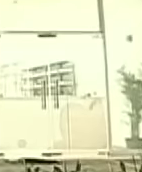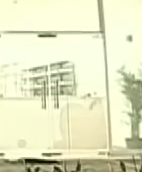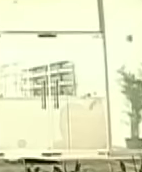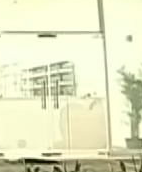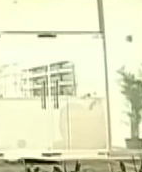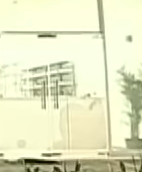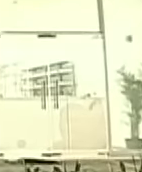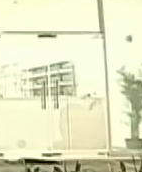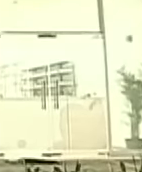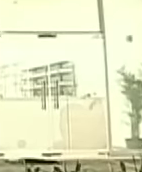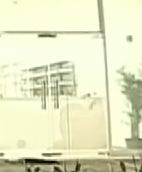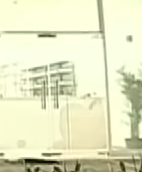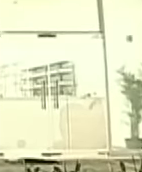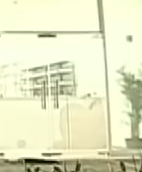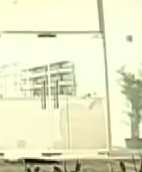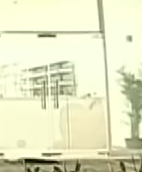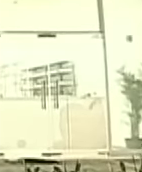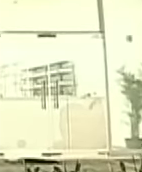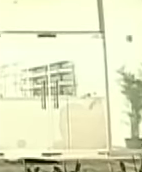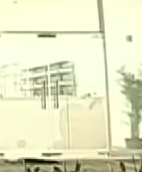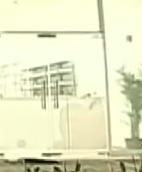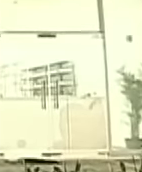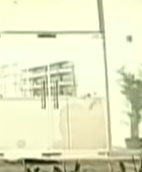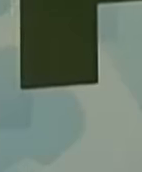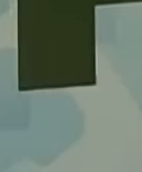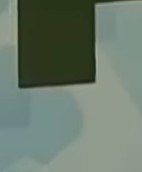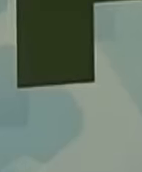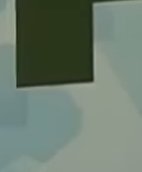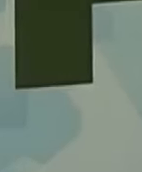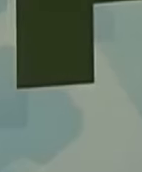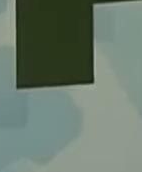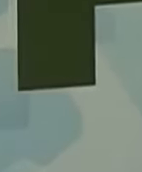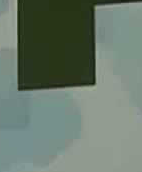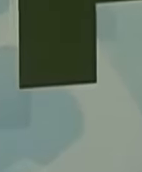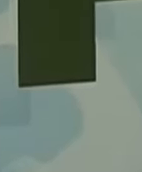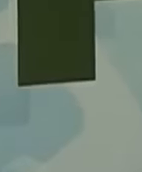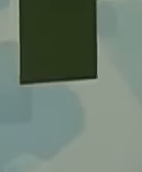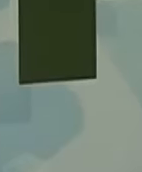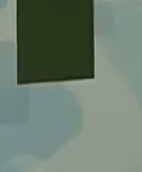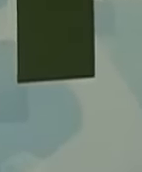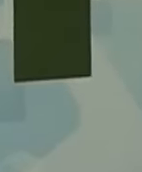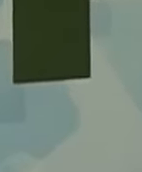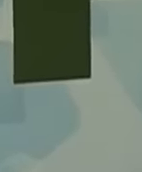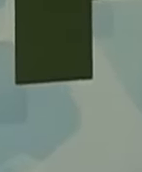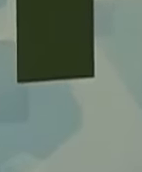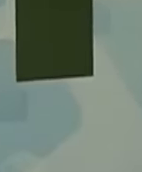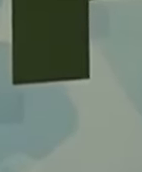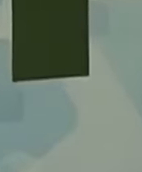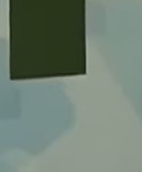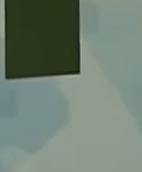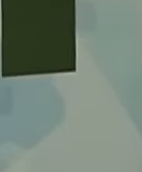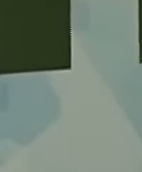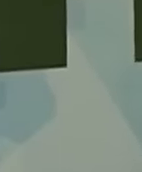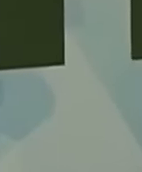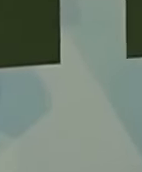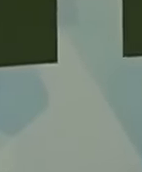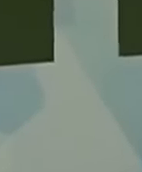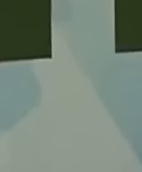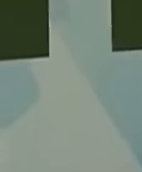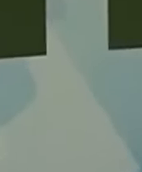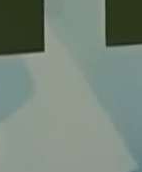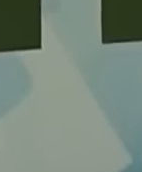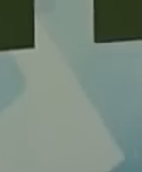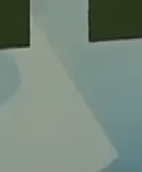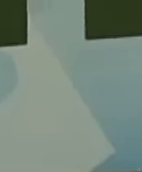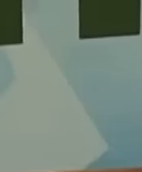un hospital, como lo hemos visto, bastante moderno, lo más adecuado para los pobladores neoespartanos, y que